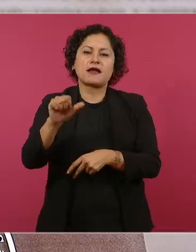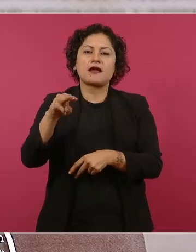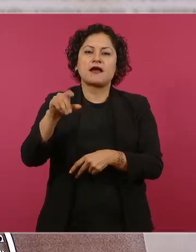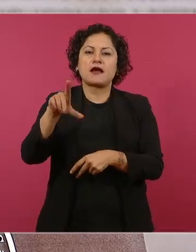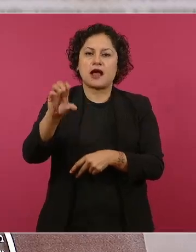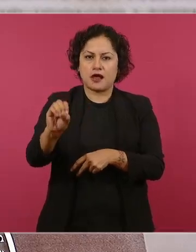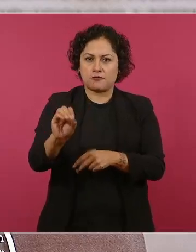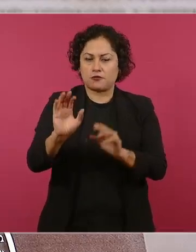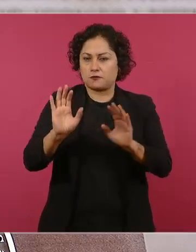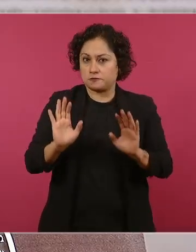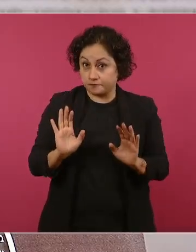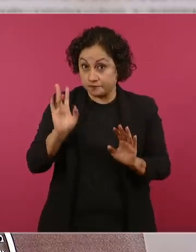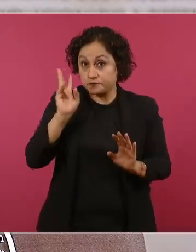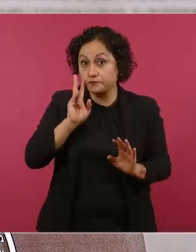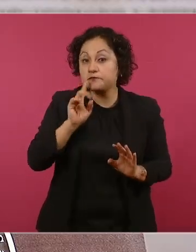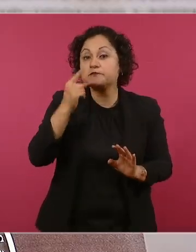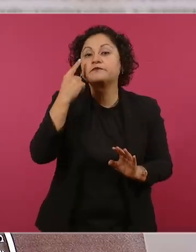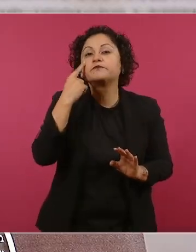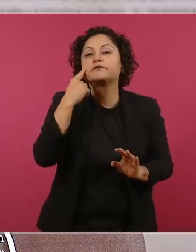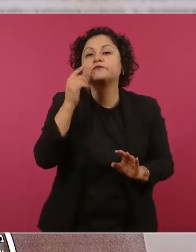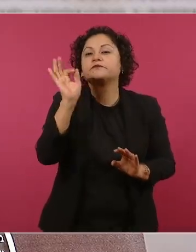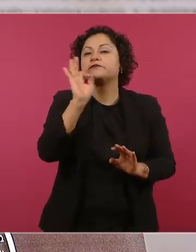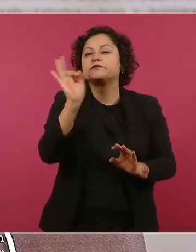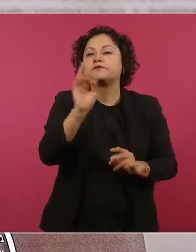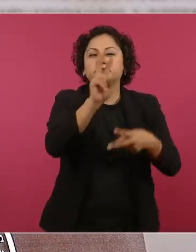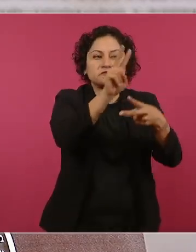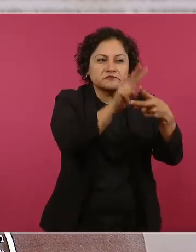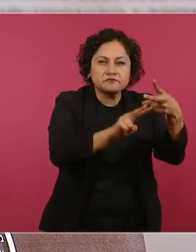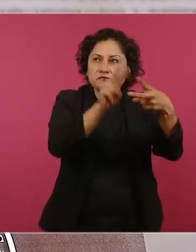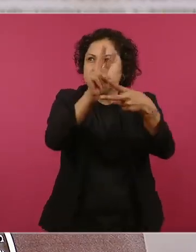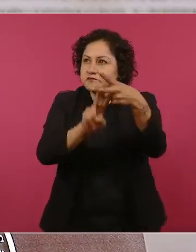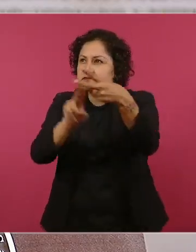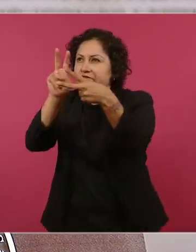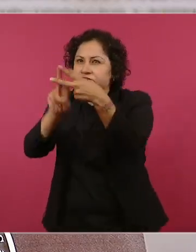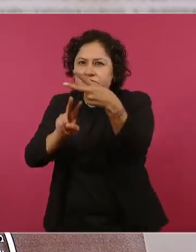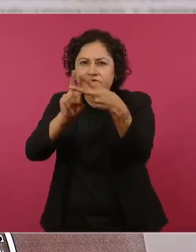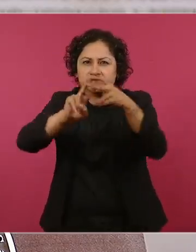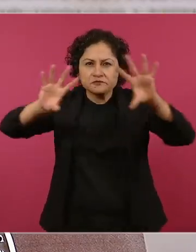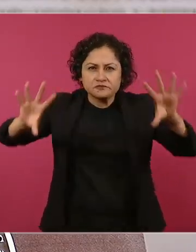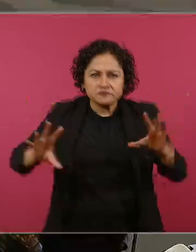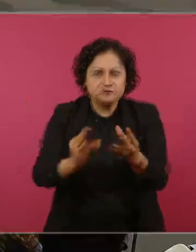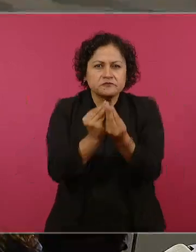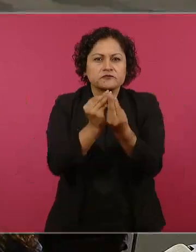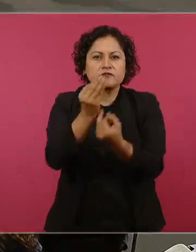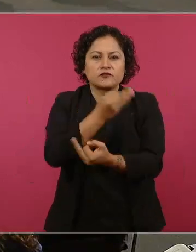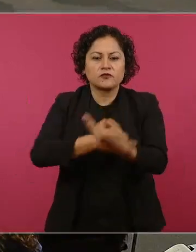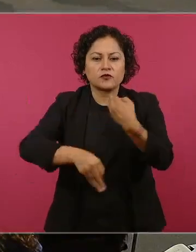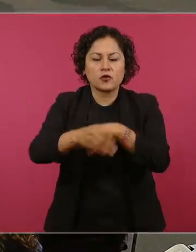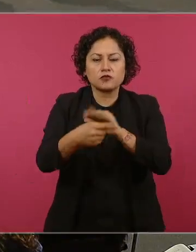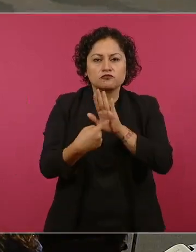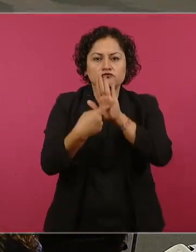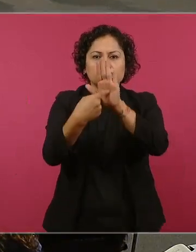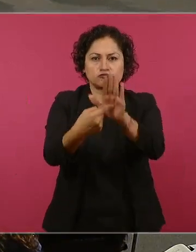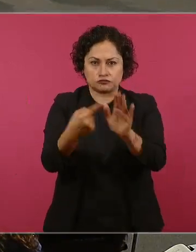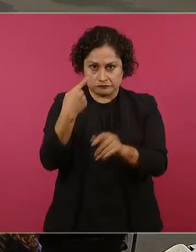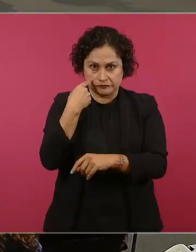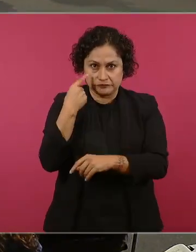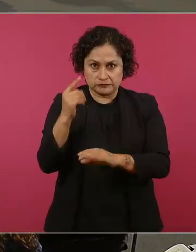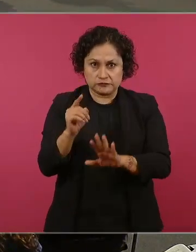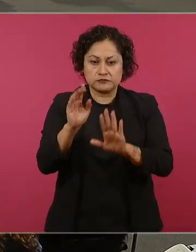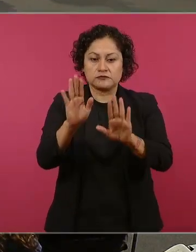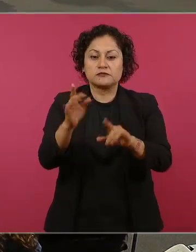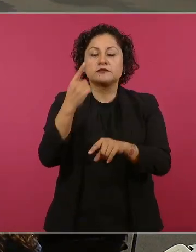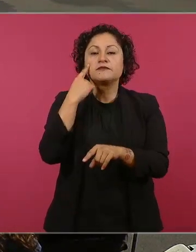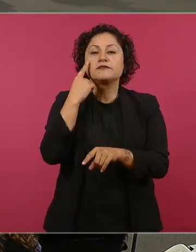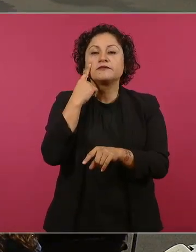las etiquetas con mensajes con guerra sucia, aquí los vamos a ver el mapa. Estas son, primero me pasan la anterior, por favor. Estas